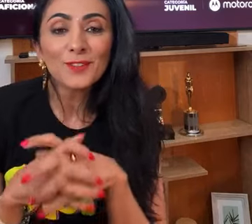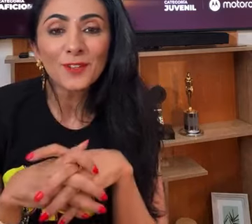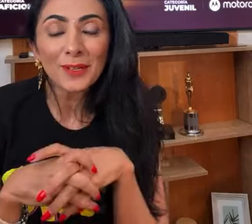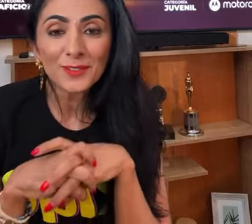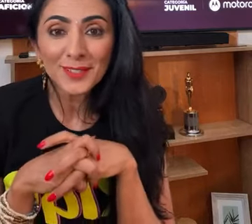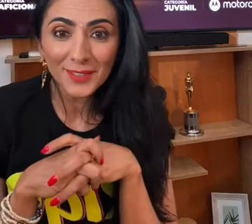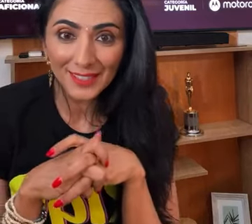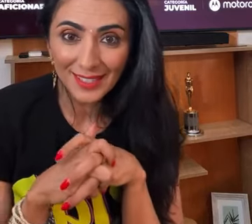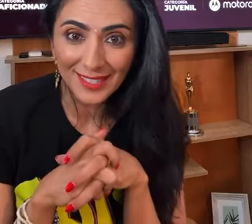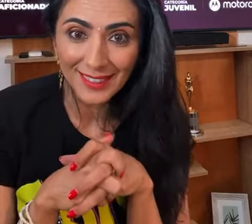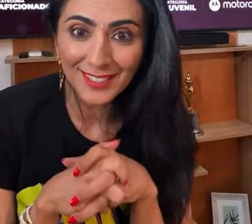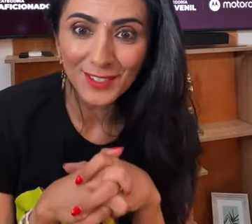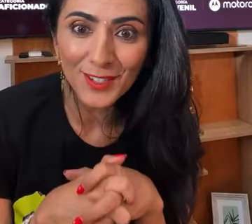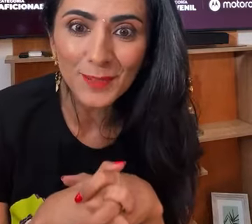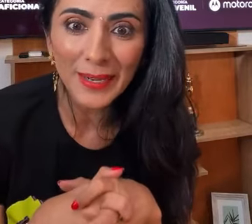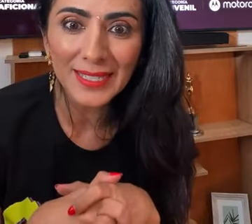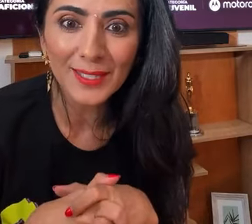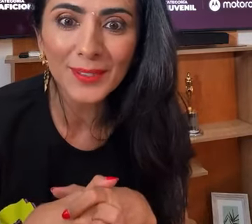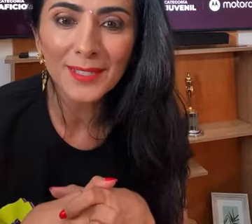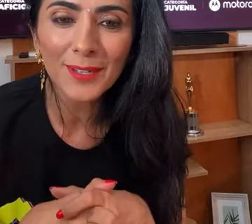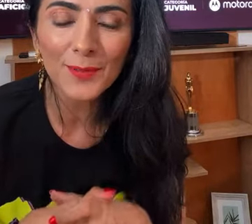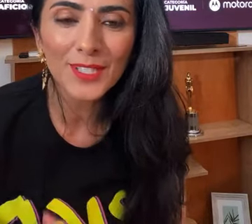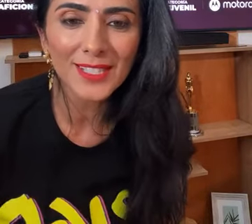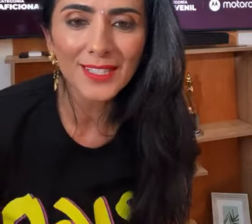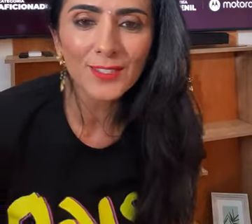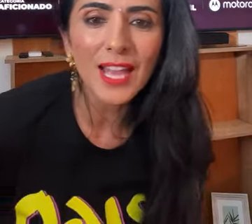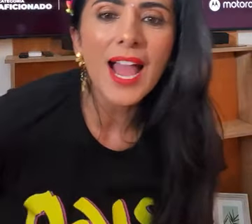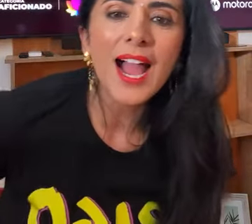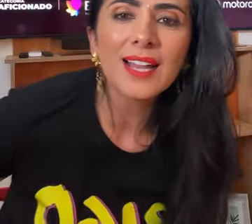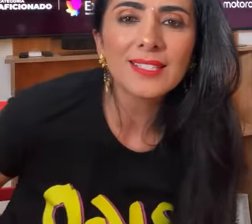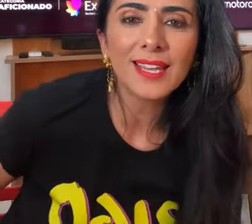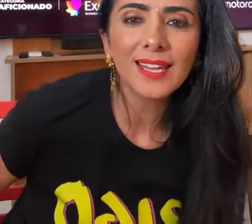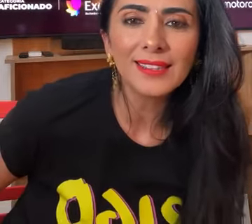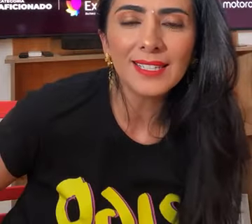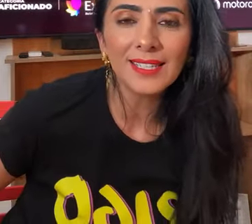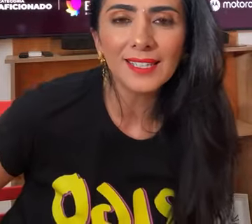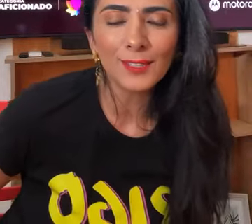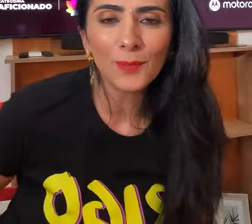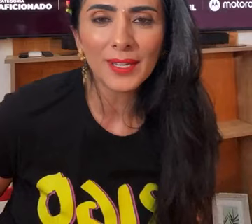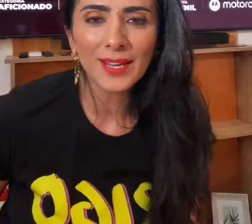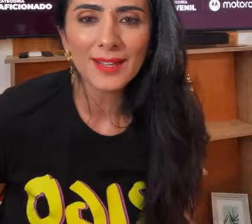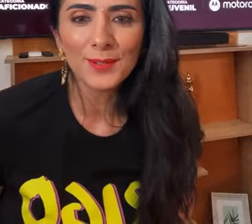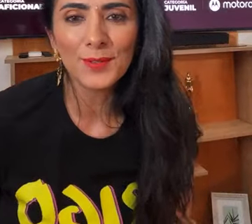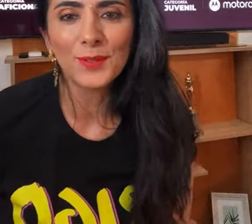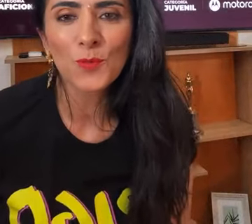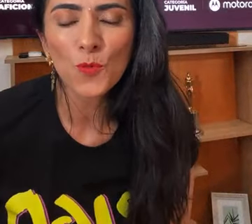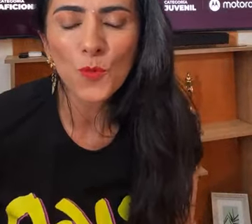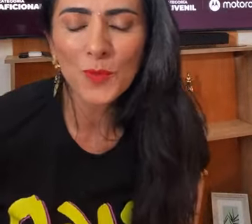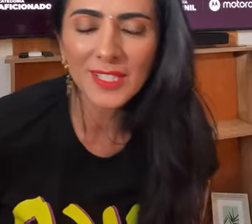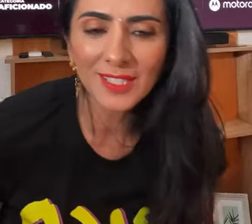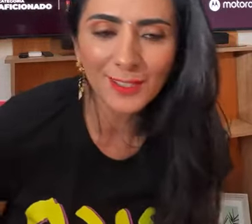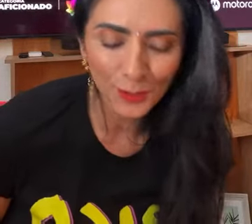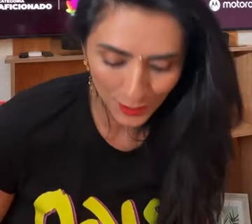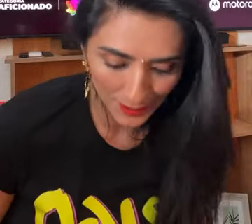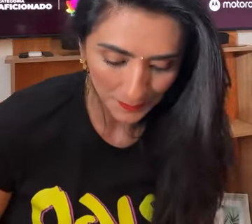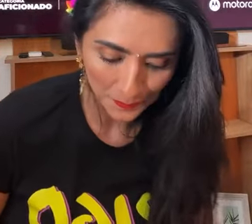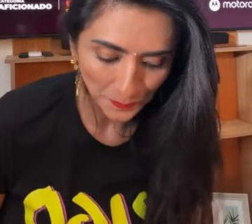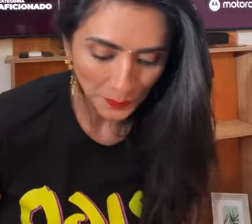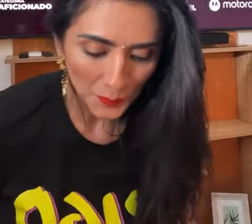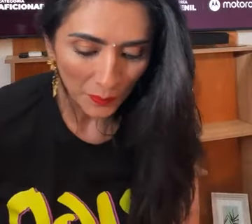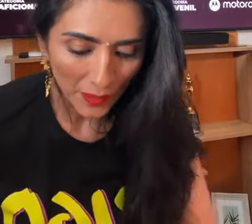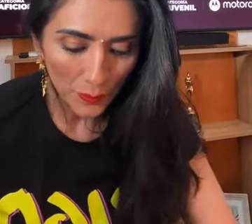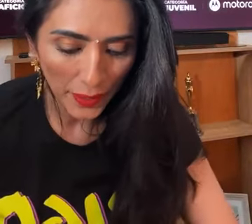Bueno, este nuevo formato está muy interesante, ¿no? ¿No les parece? Cuéntenme cómo se sienten. Ay, Ceti, que te operaron.